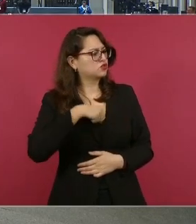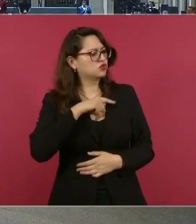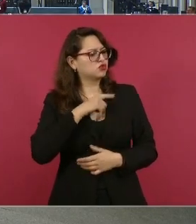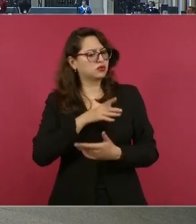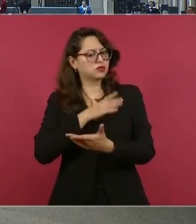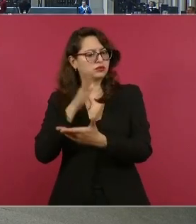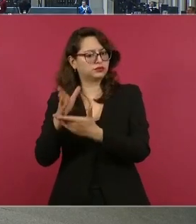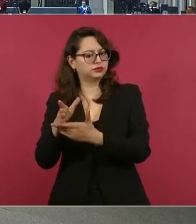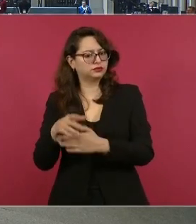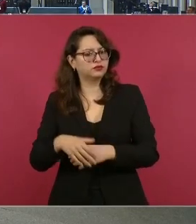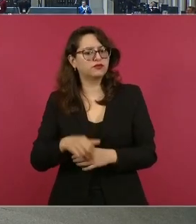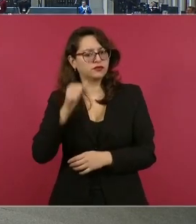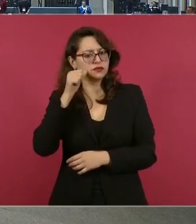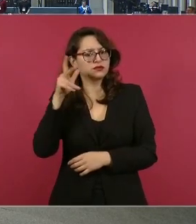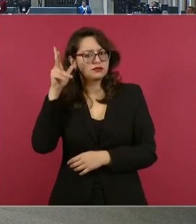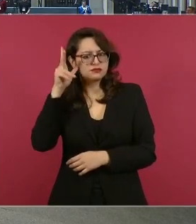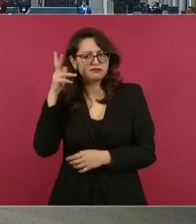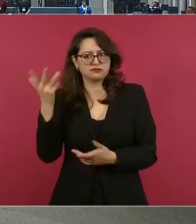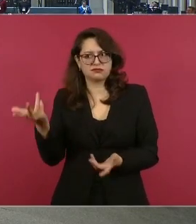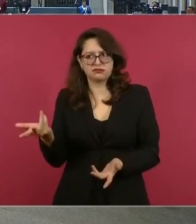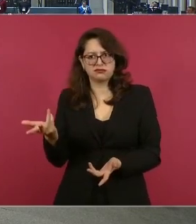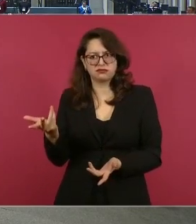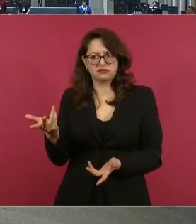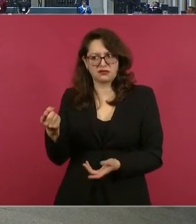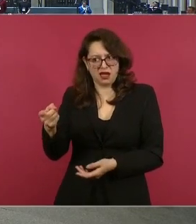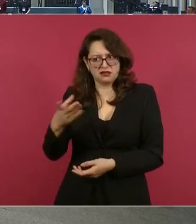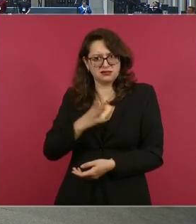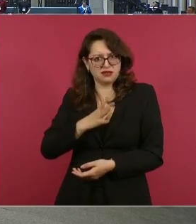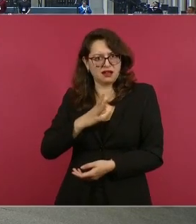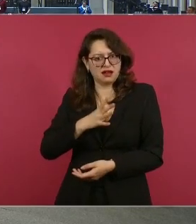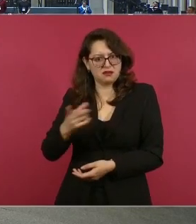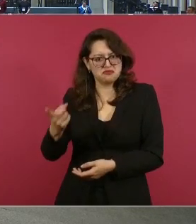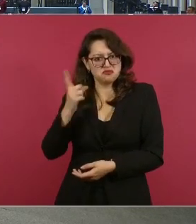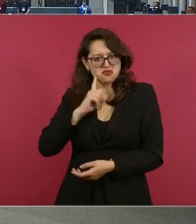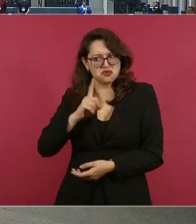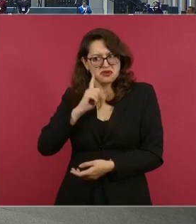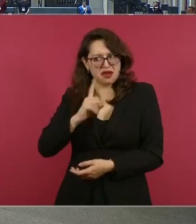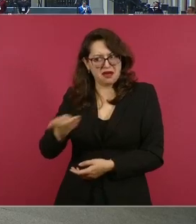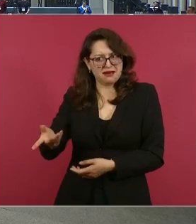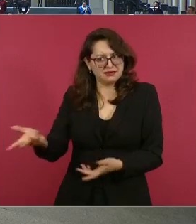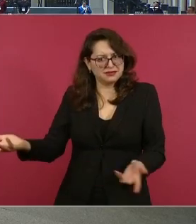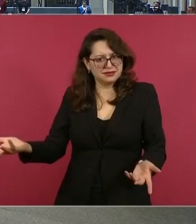Acapulco? Antier. En la asamblea. O sea, y está ahí.